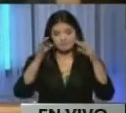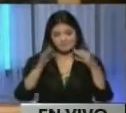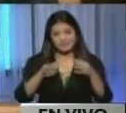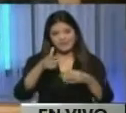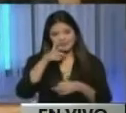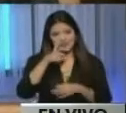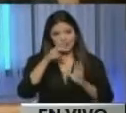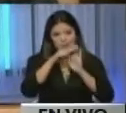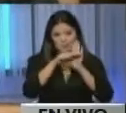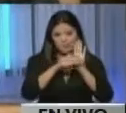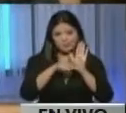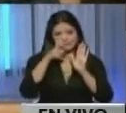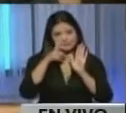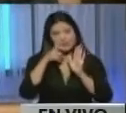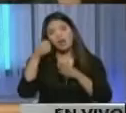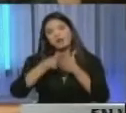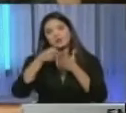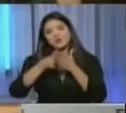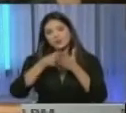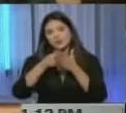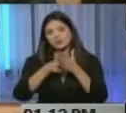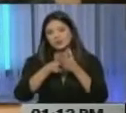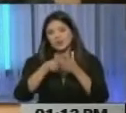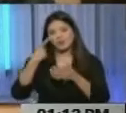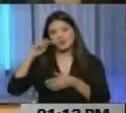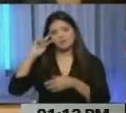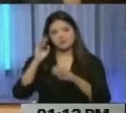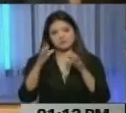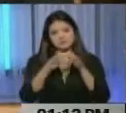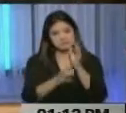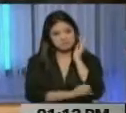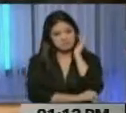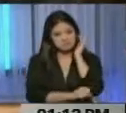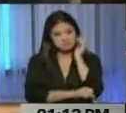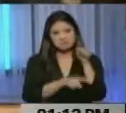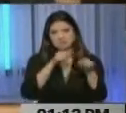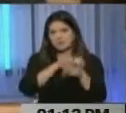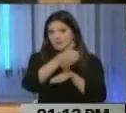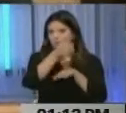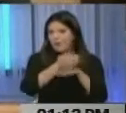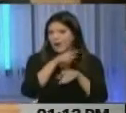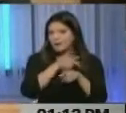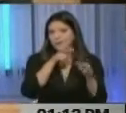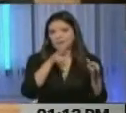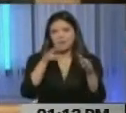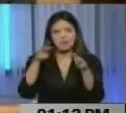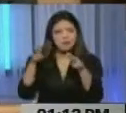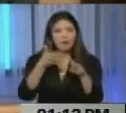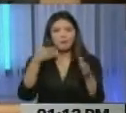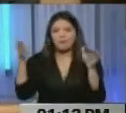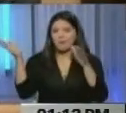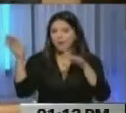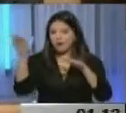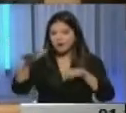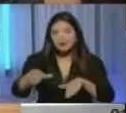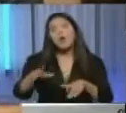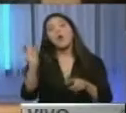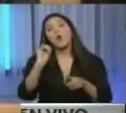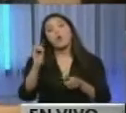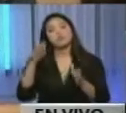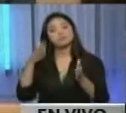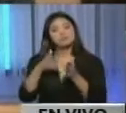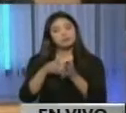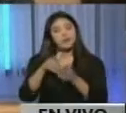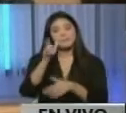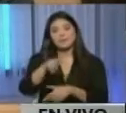seguridad y lucha contra las organizaciones criminales responsables de homicidios, masacres o que atentan contra defensores